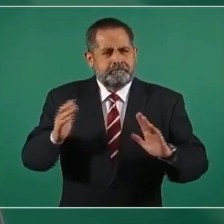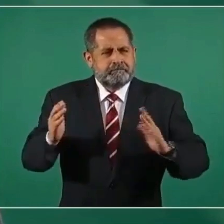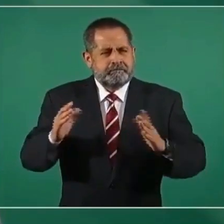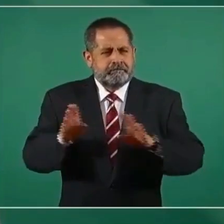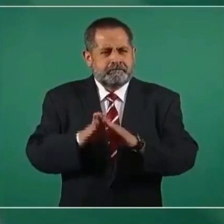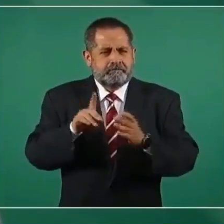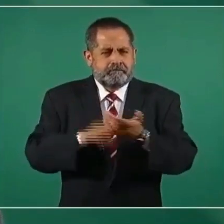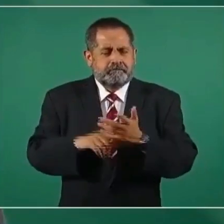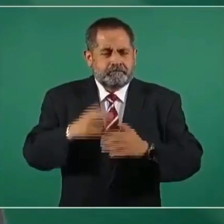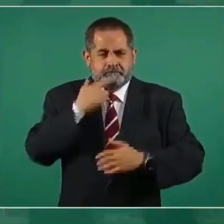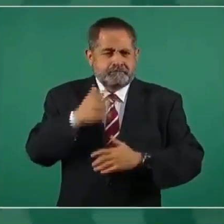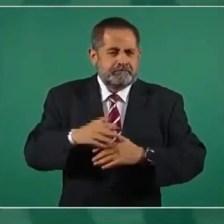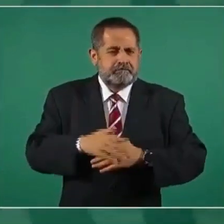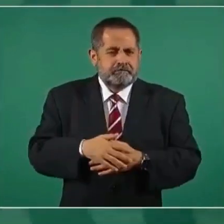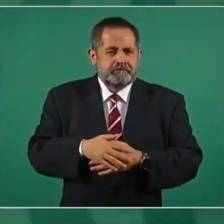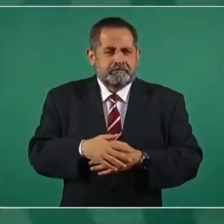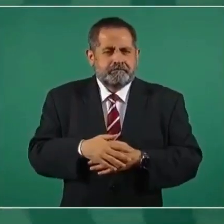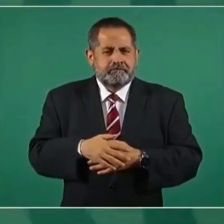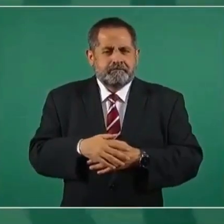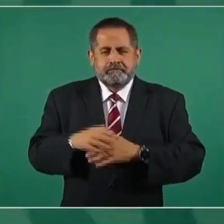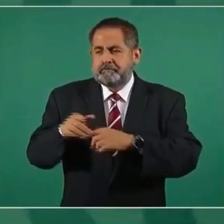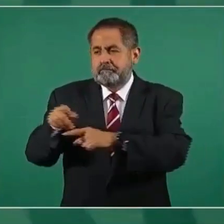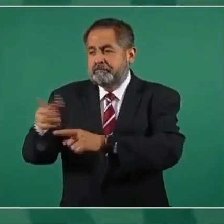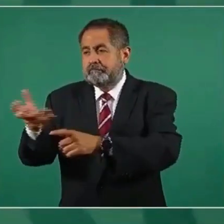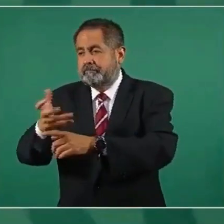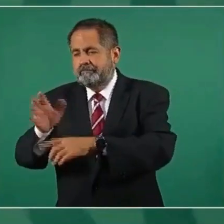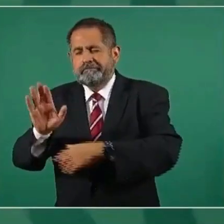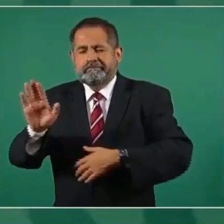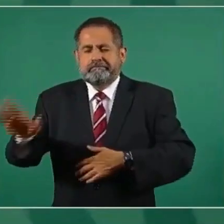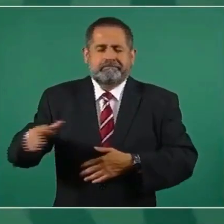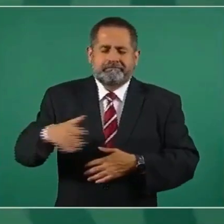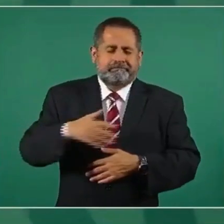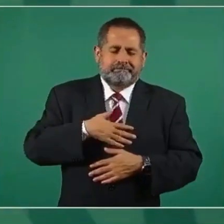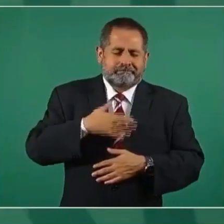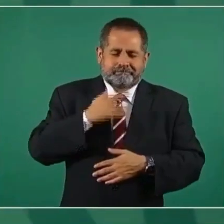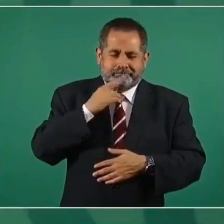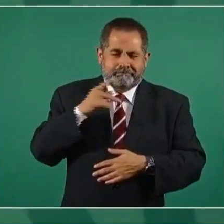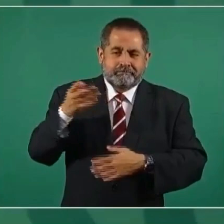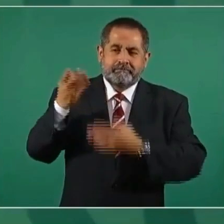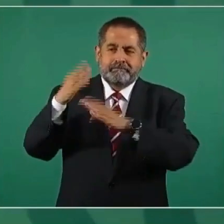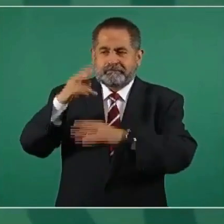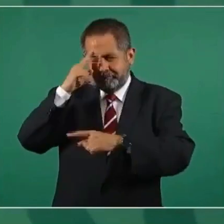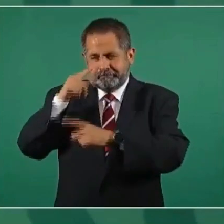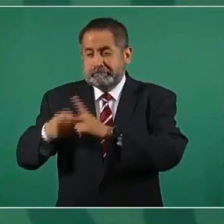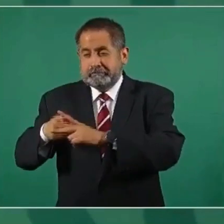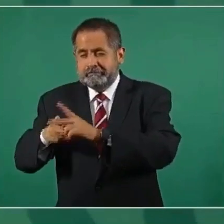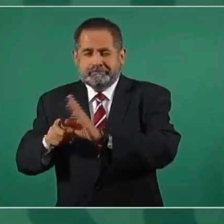que es mucho mejor que la que hace, con todo respeto, el Banco de México,